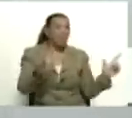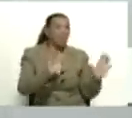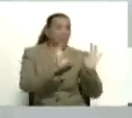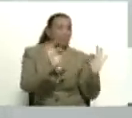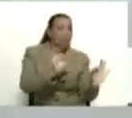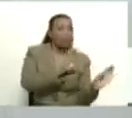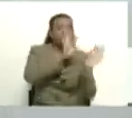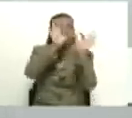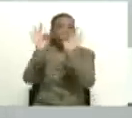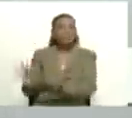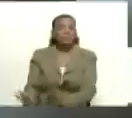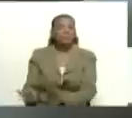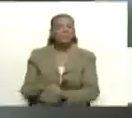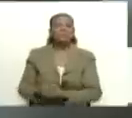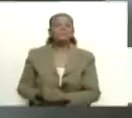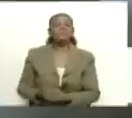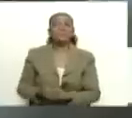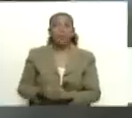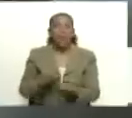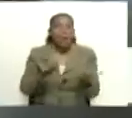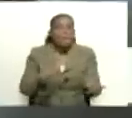agenda imperial.